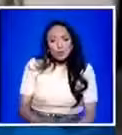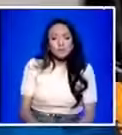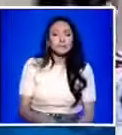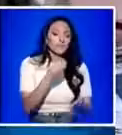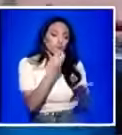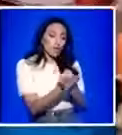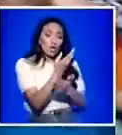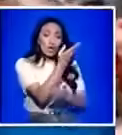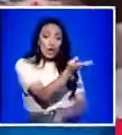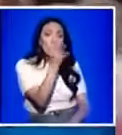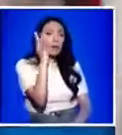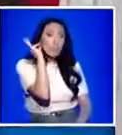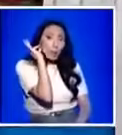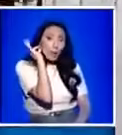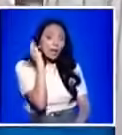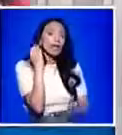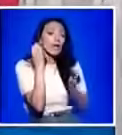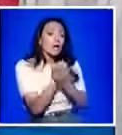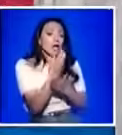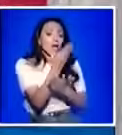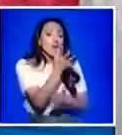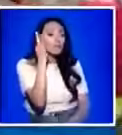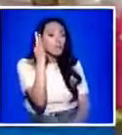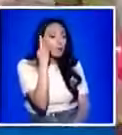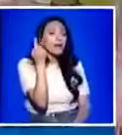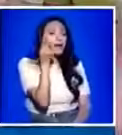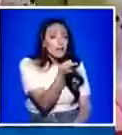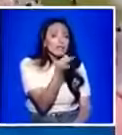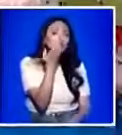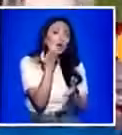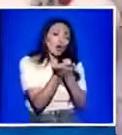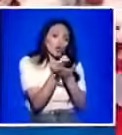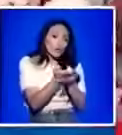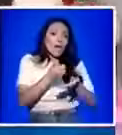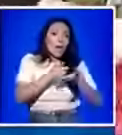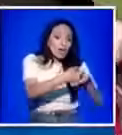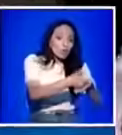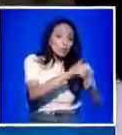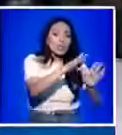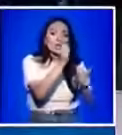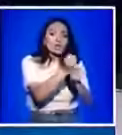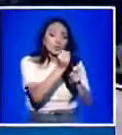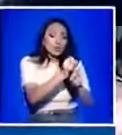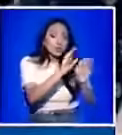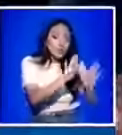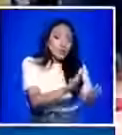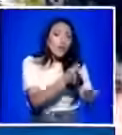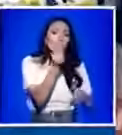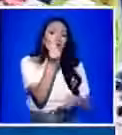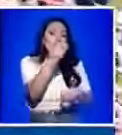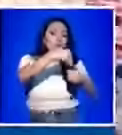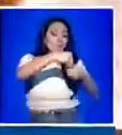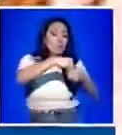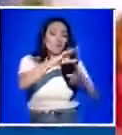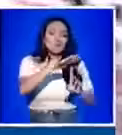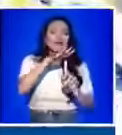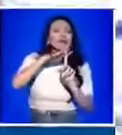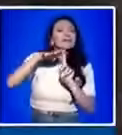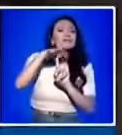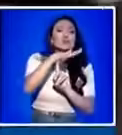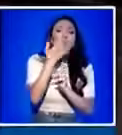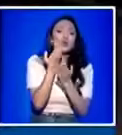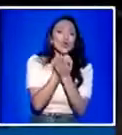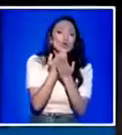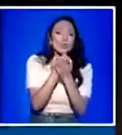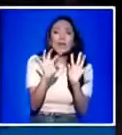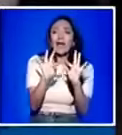compramos a nuestras mujeres, se inyecta su economía, se genera empleo, y esto es ingreso para nuestra provincia. La situación financiera de nuestras